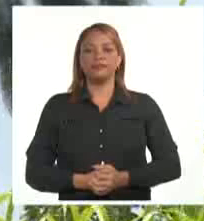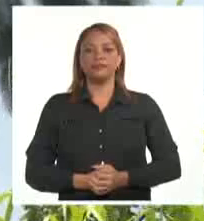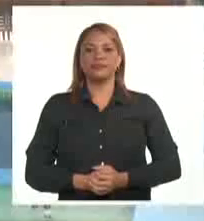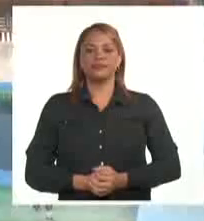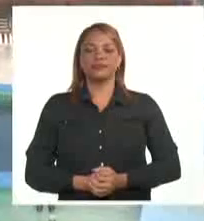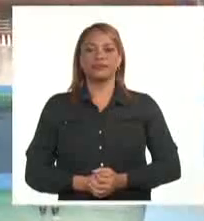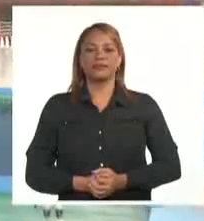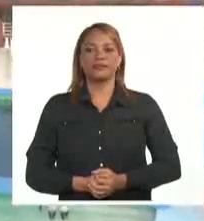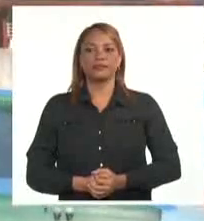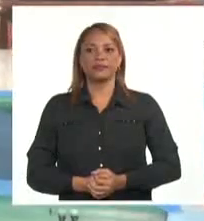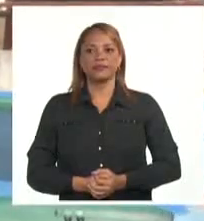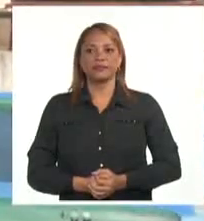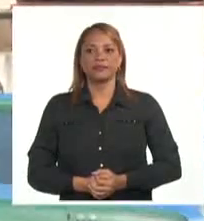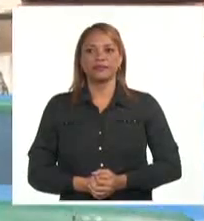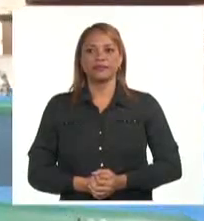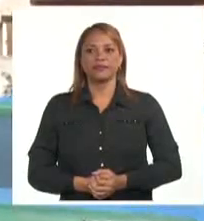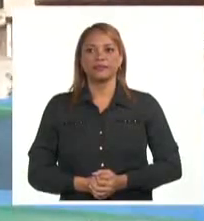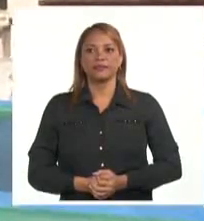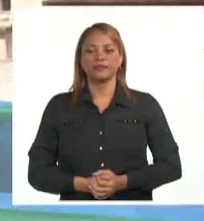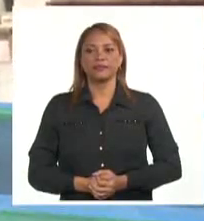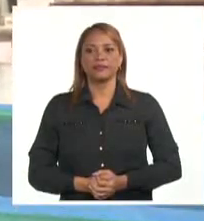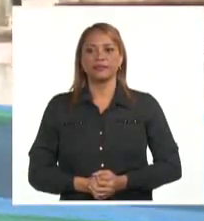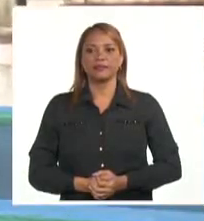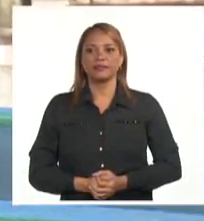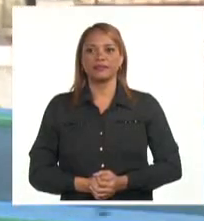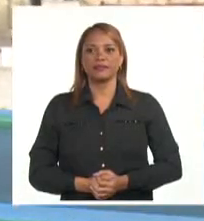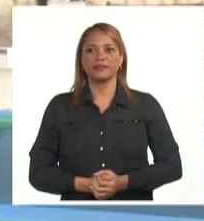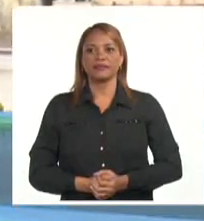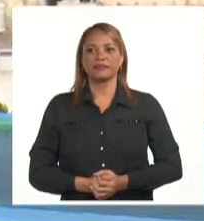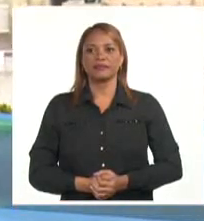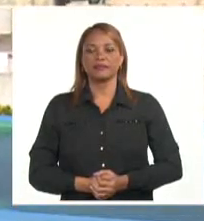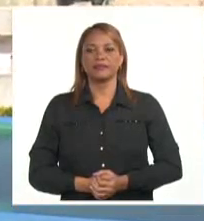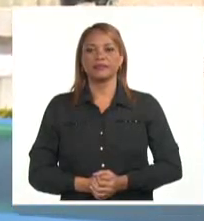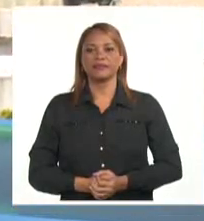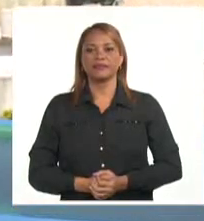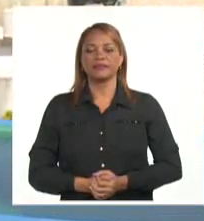Lázaro Bryan y Bernardo Espinosa, Sistema Informativo de la Televisión.